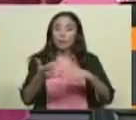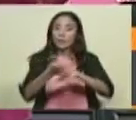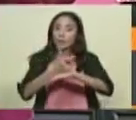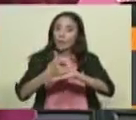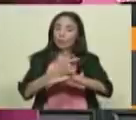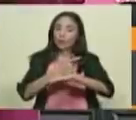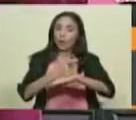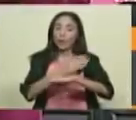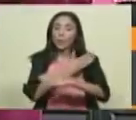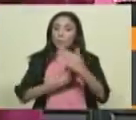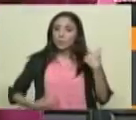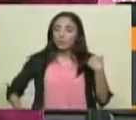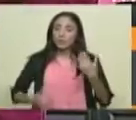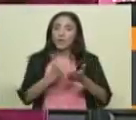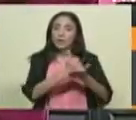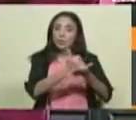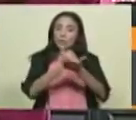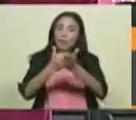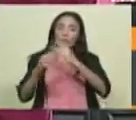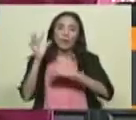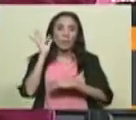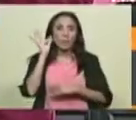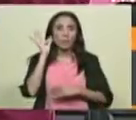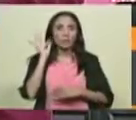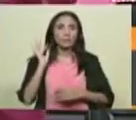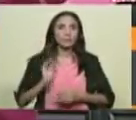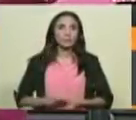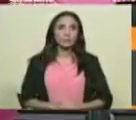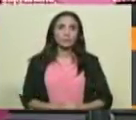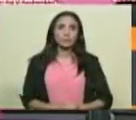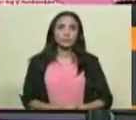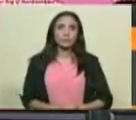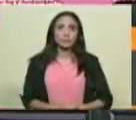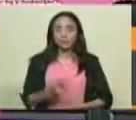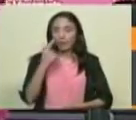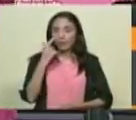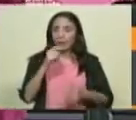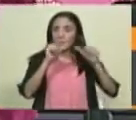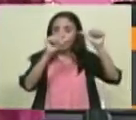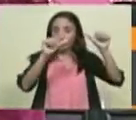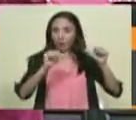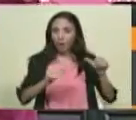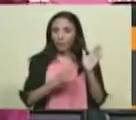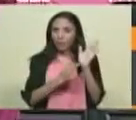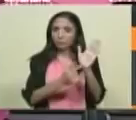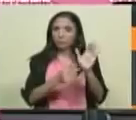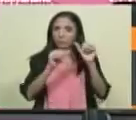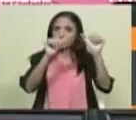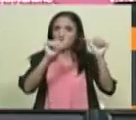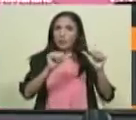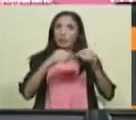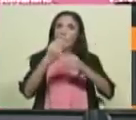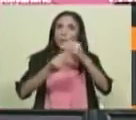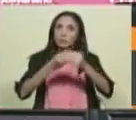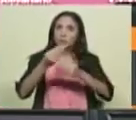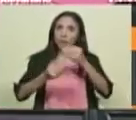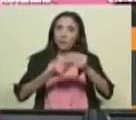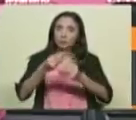mujer protegiendo. ¿Verdad? Y aquí está la tabla, pues, que yo creé. Y esta es la tabla que estamos